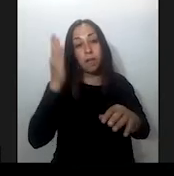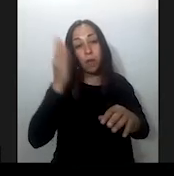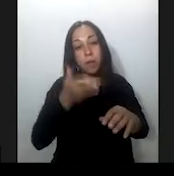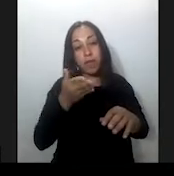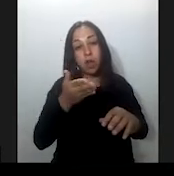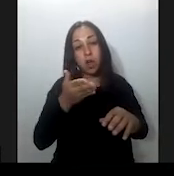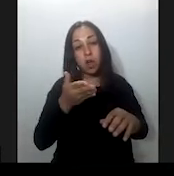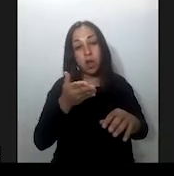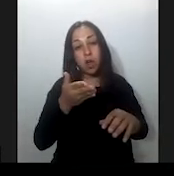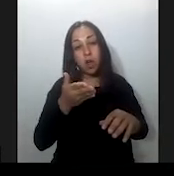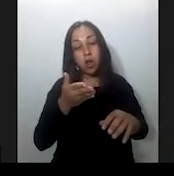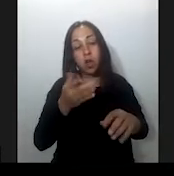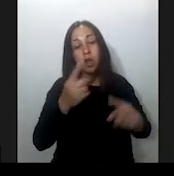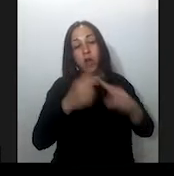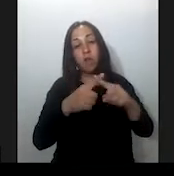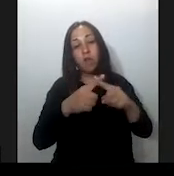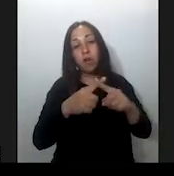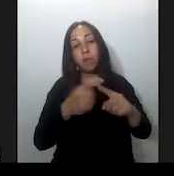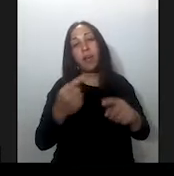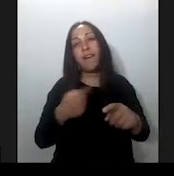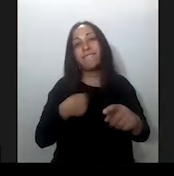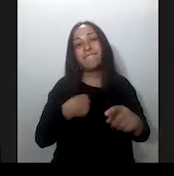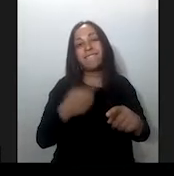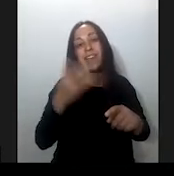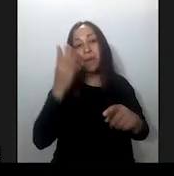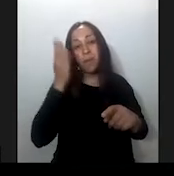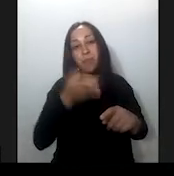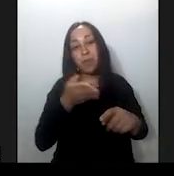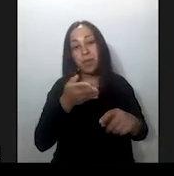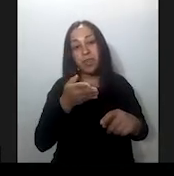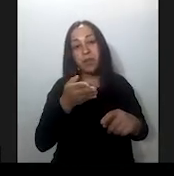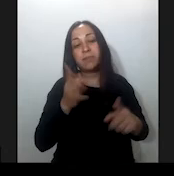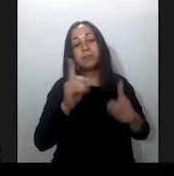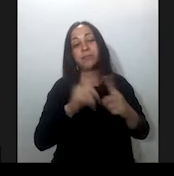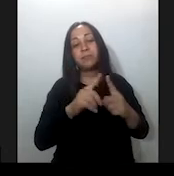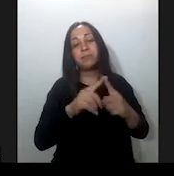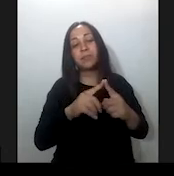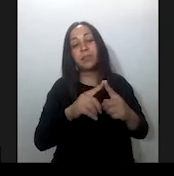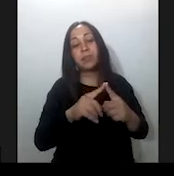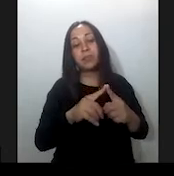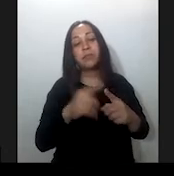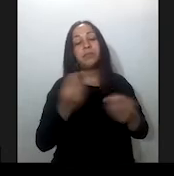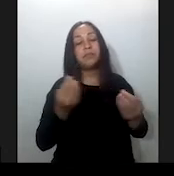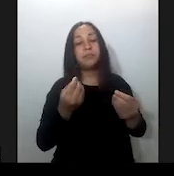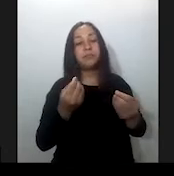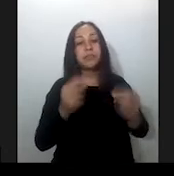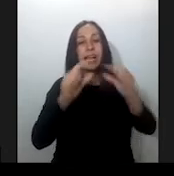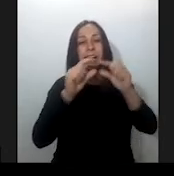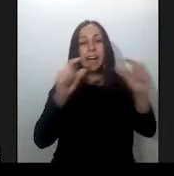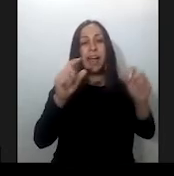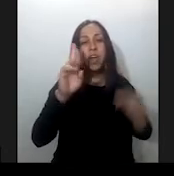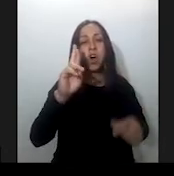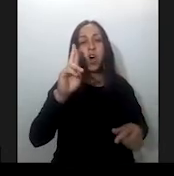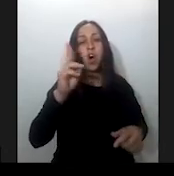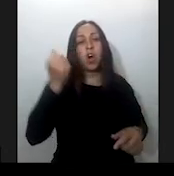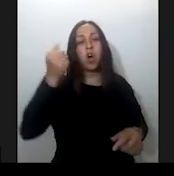promedio, la fórmula que me interesa es promedio, y de vuelta me va a decir de qué rango yo quiero calcular el